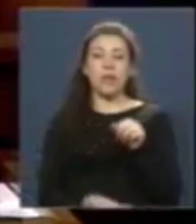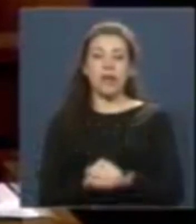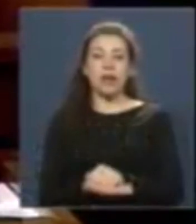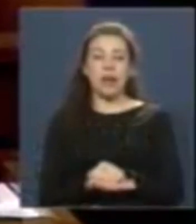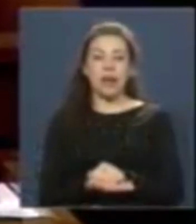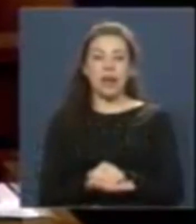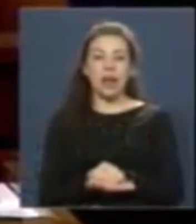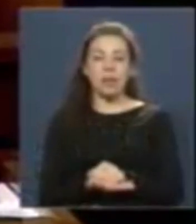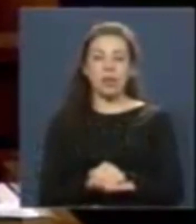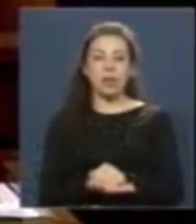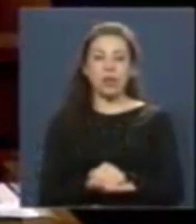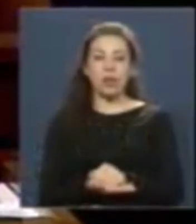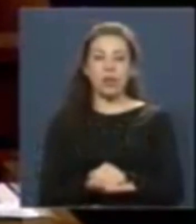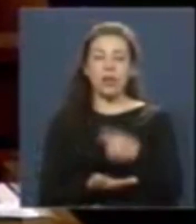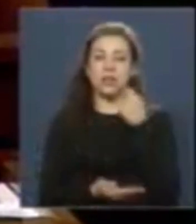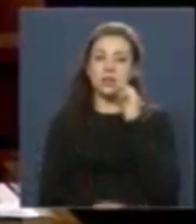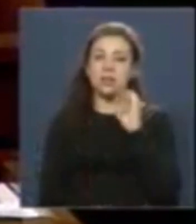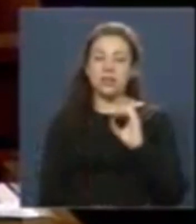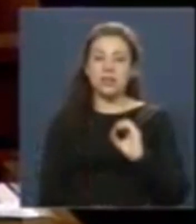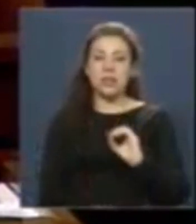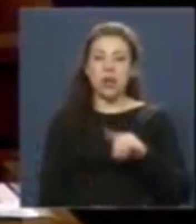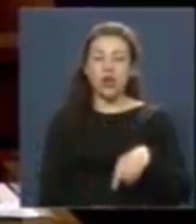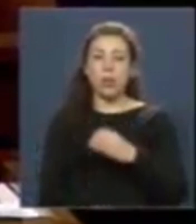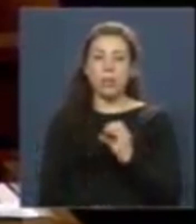que representan un